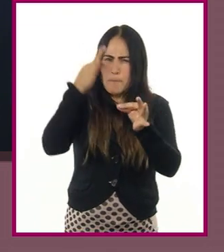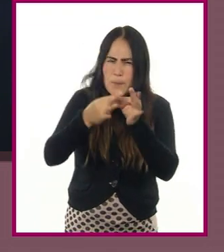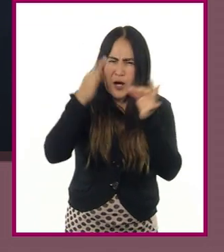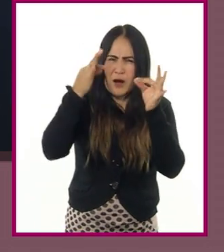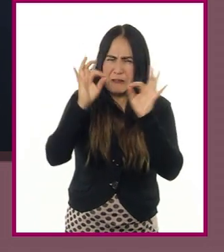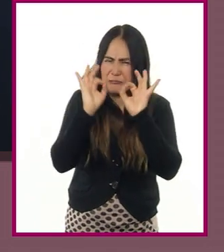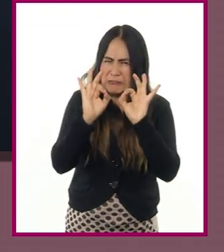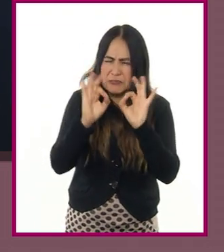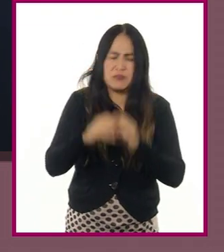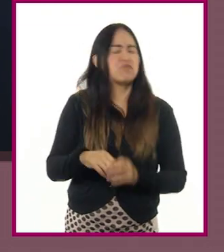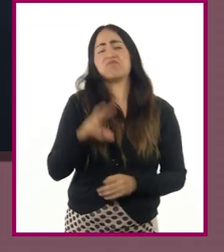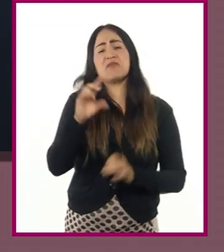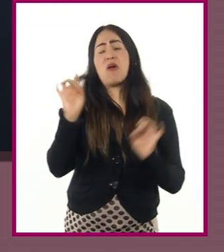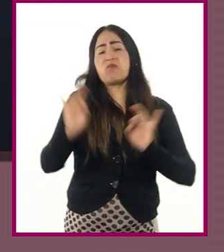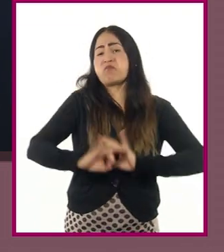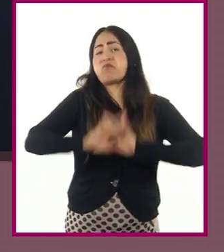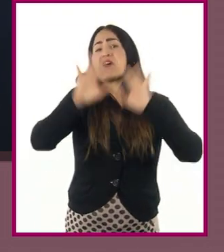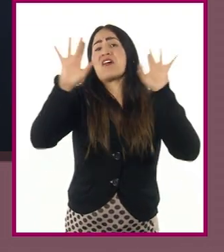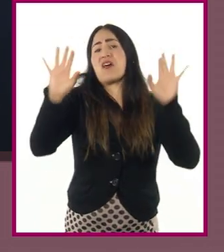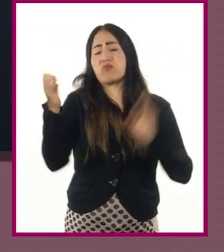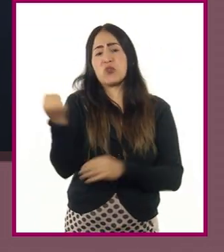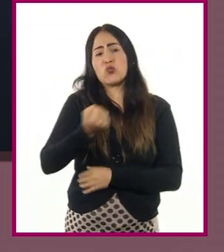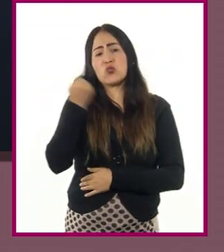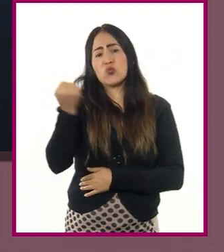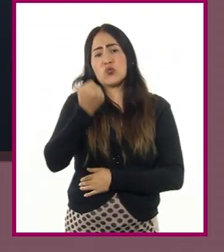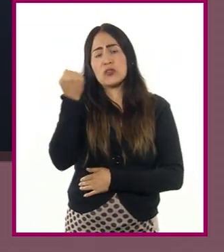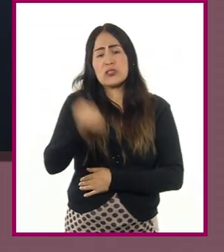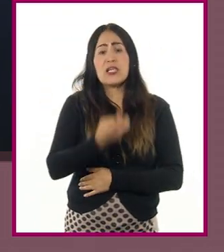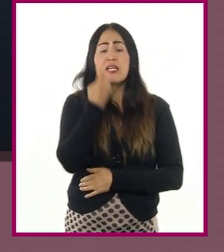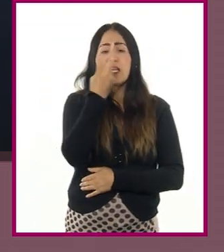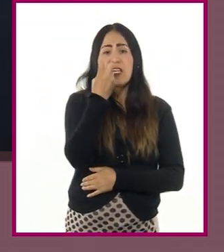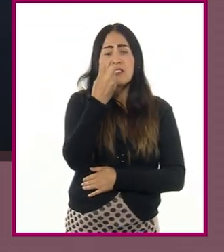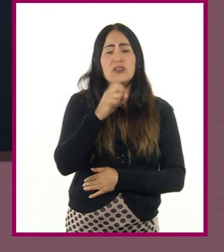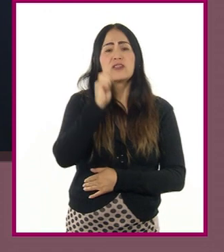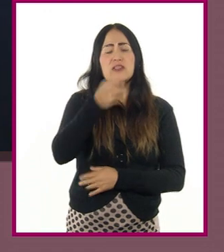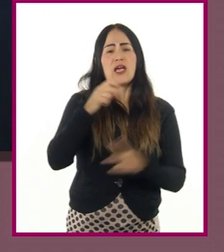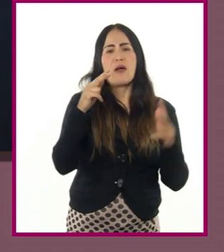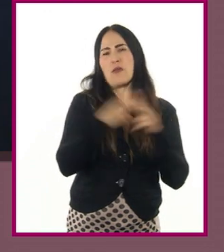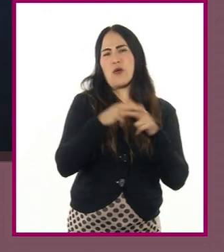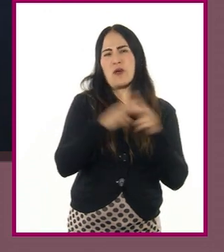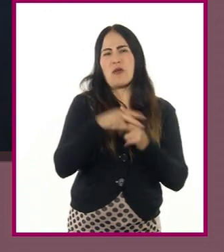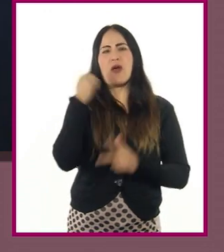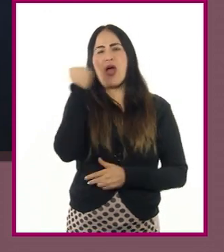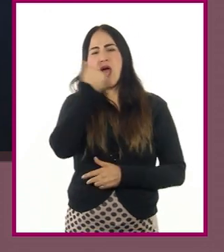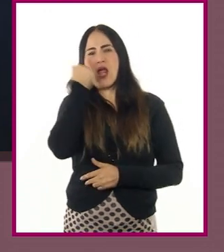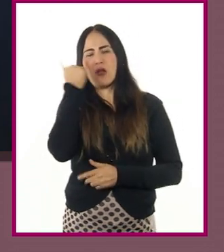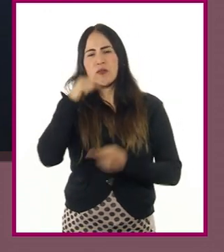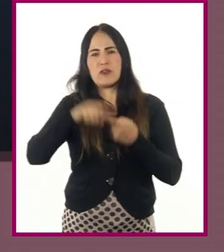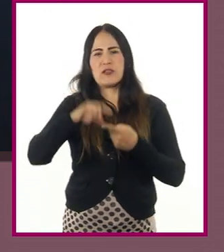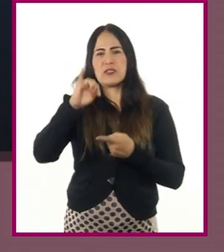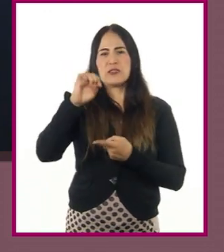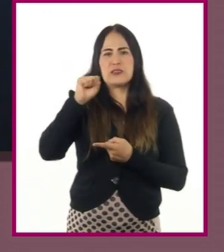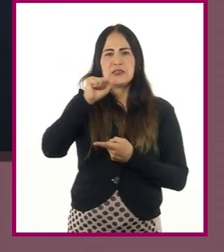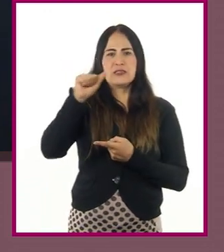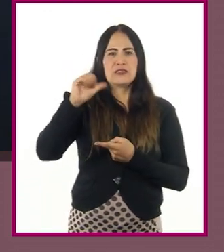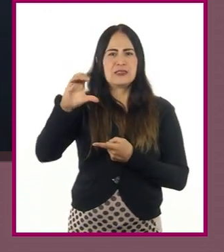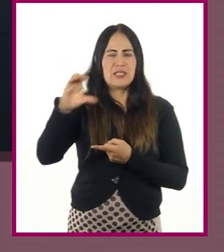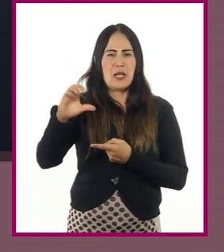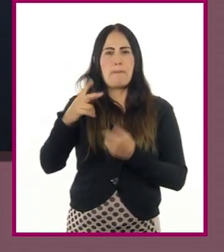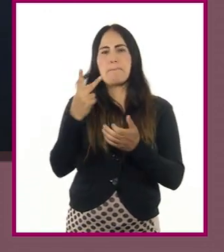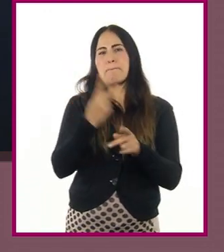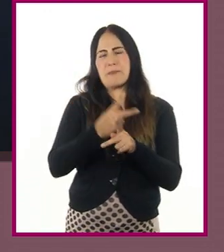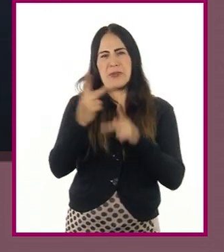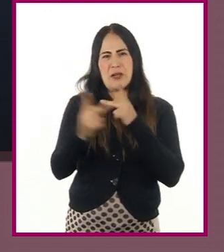azarosas. Y una de esas fue la bronca entre estudiantes de la Isaac Ochoa, una prepa